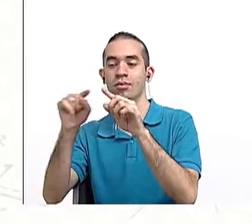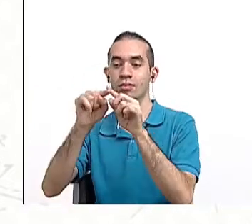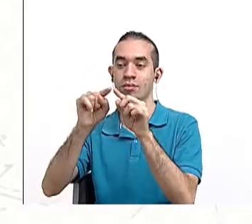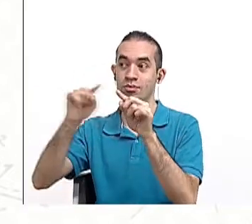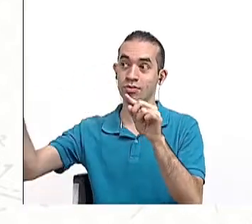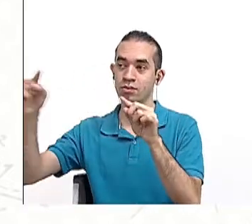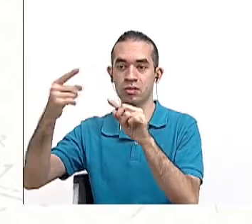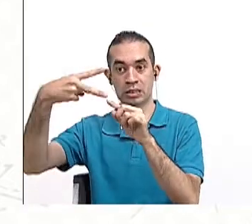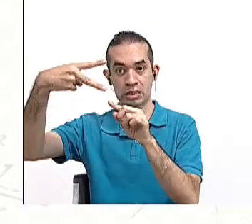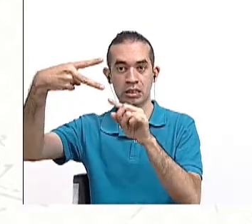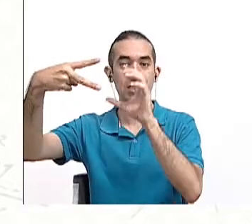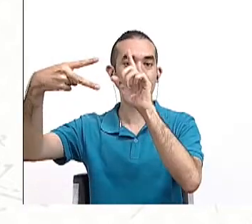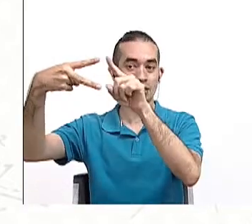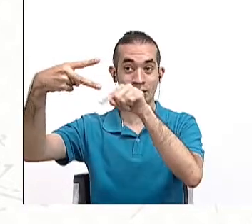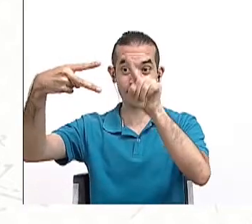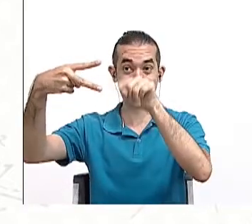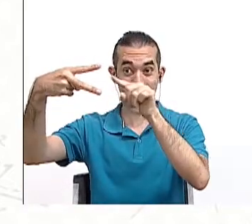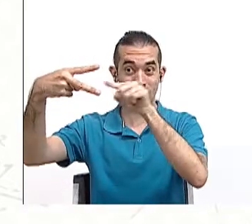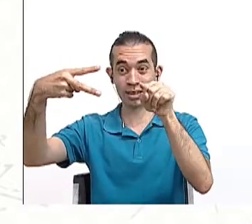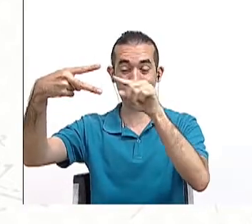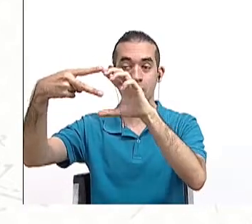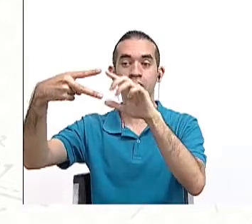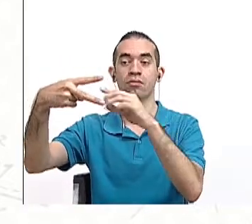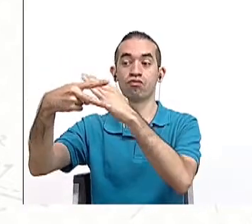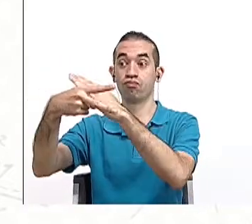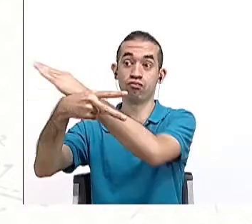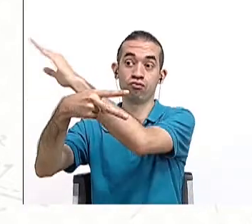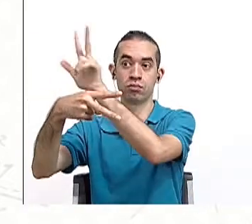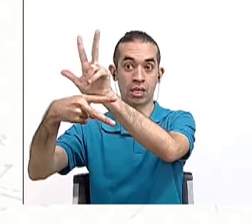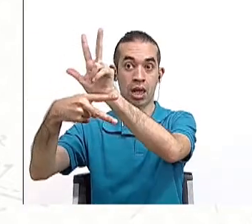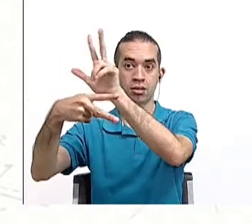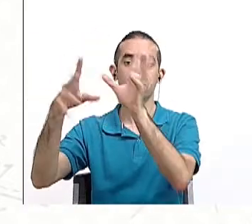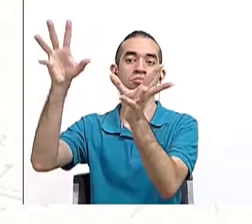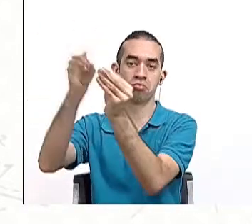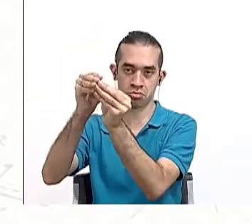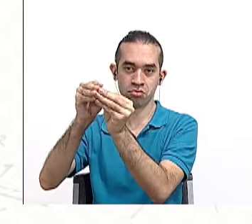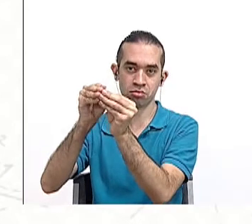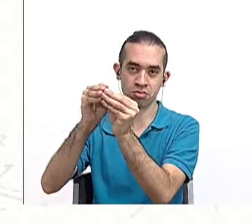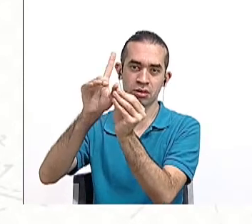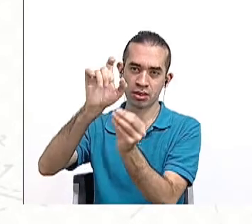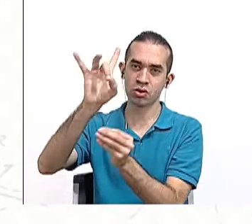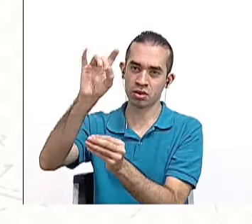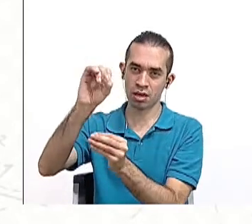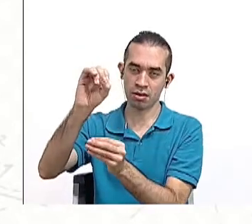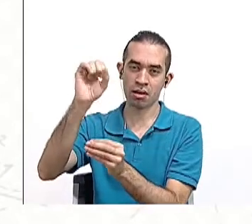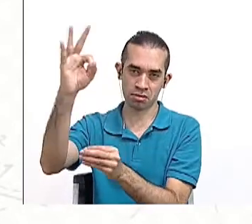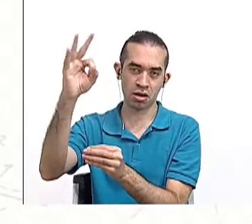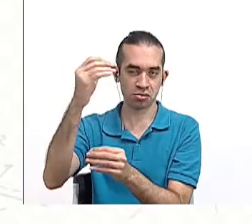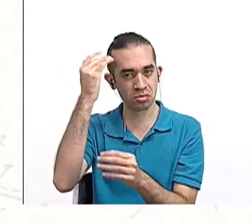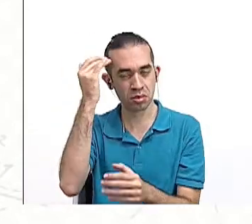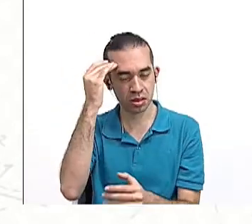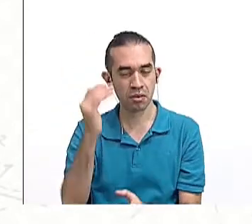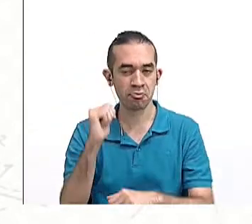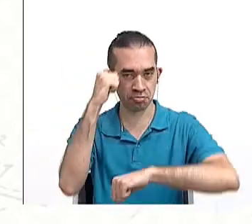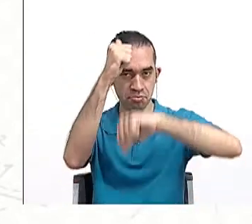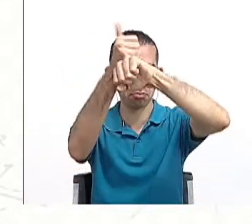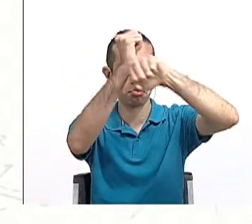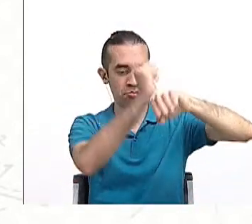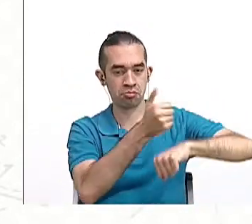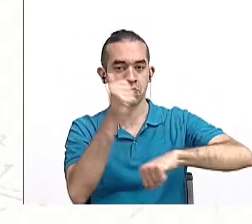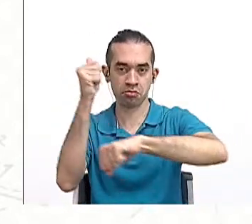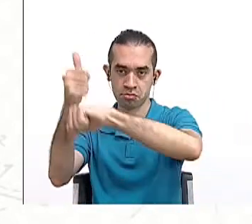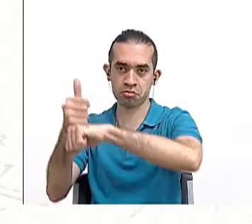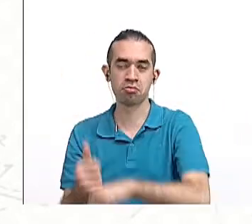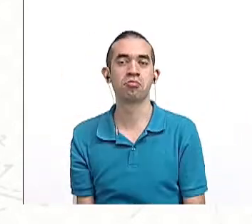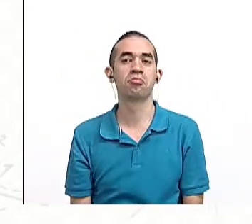y el ángulo cuya media es 3 o que ya tenemos está establecido verdad son suplementarios y ya